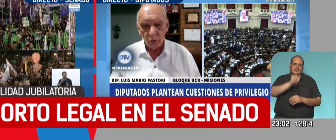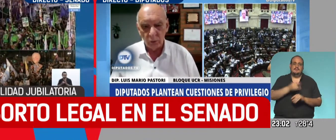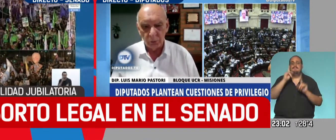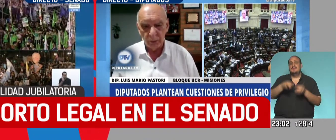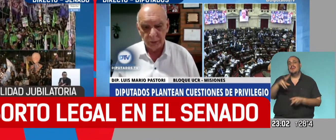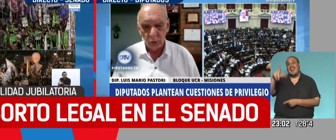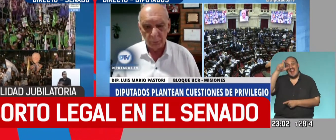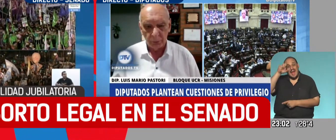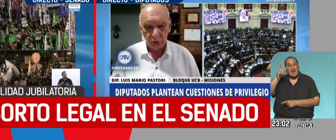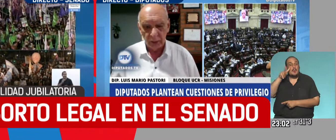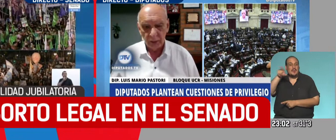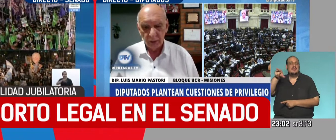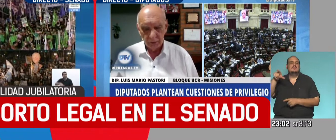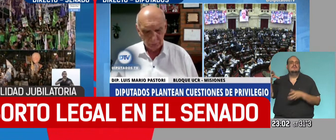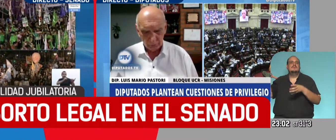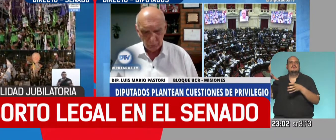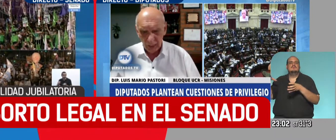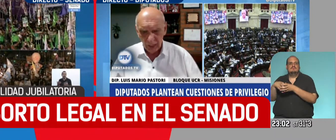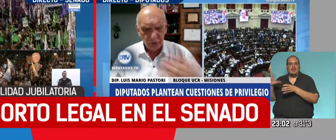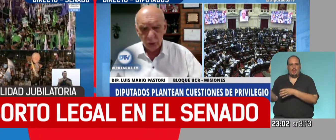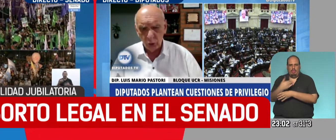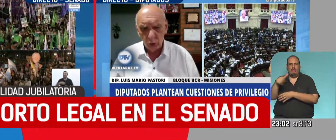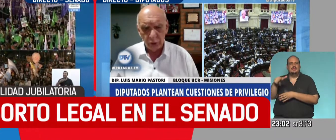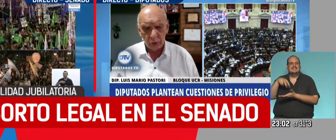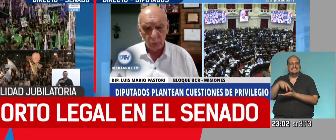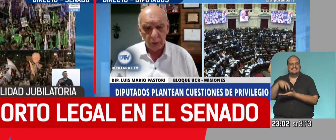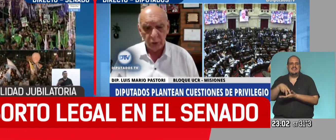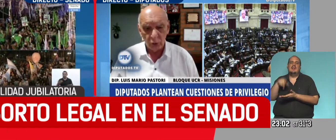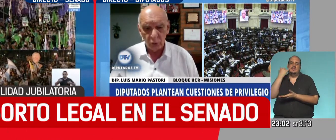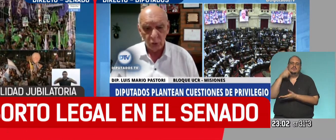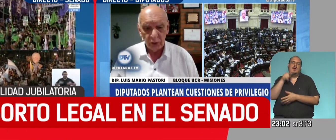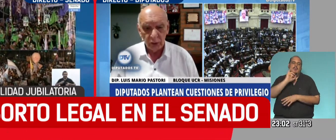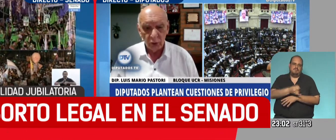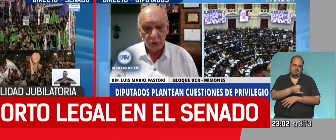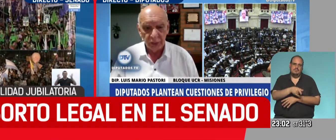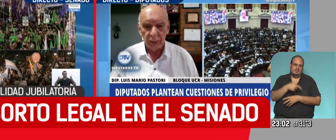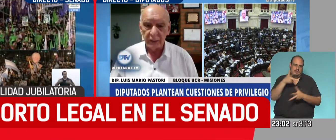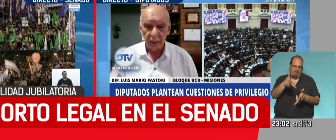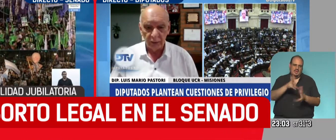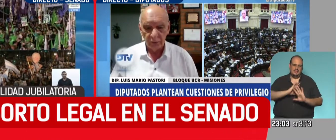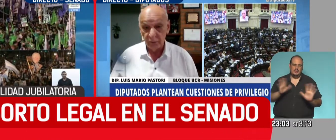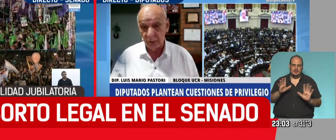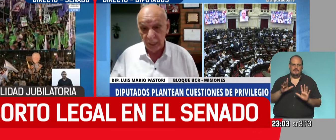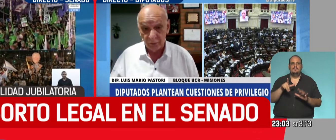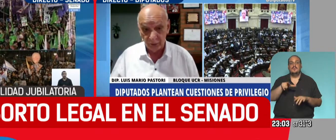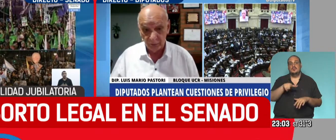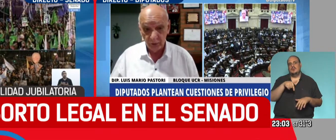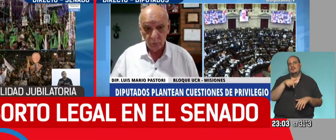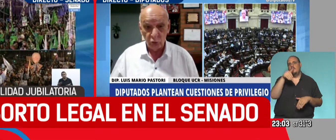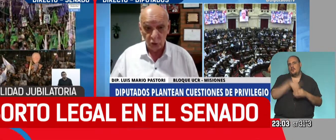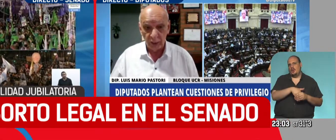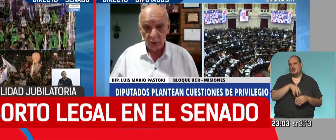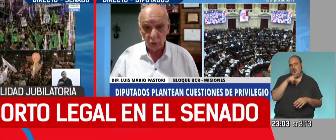Todos de Salta, con lo cual allí hay 3 personas de las cuales se dudaba y ya se sabe que votan por el voto verde, el